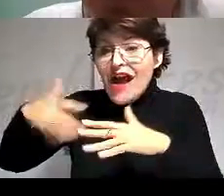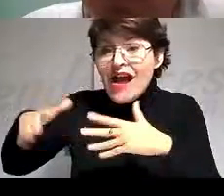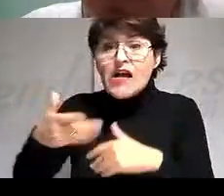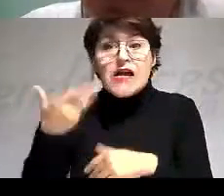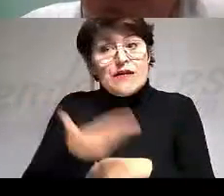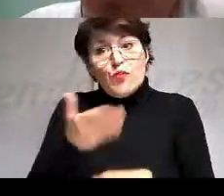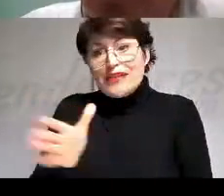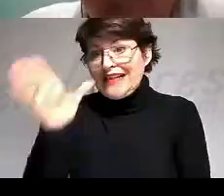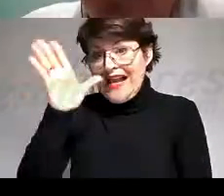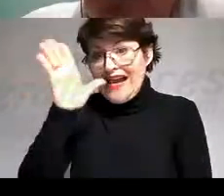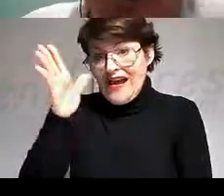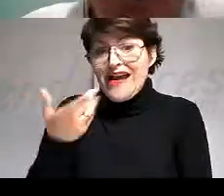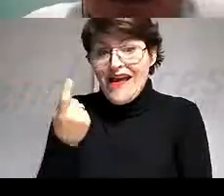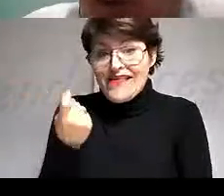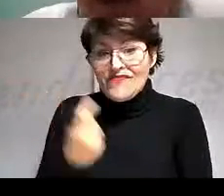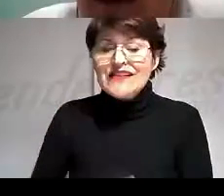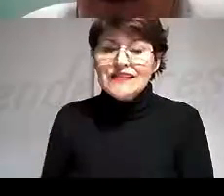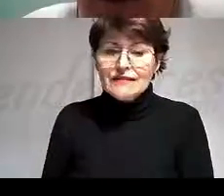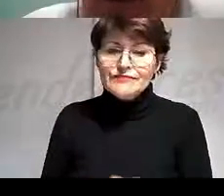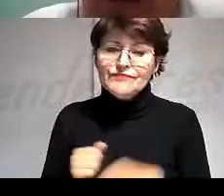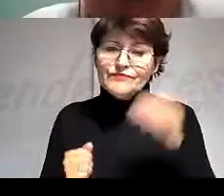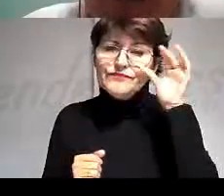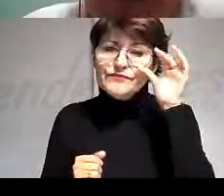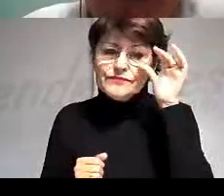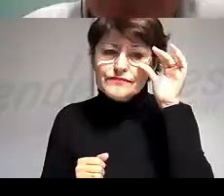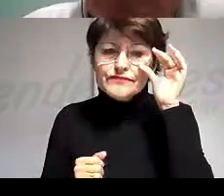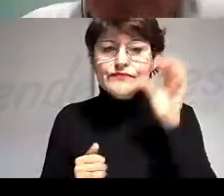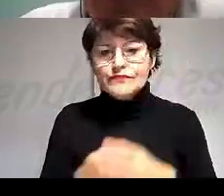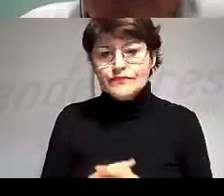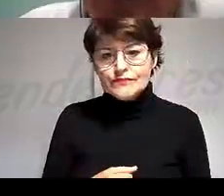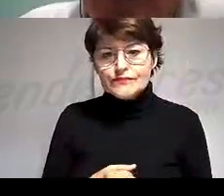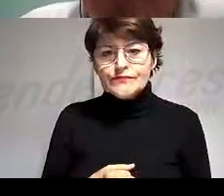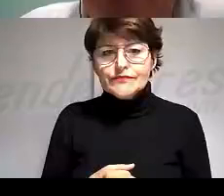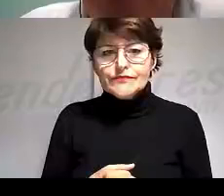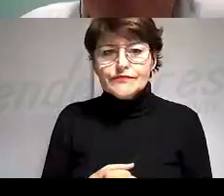cuerpo es agua, y la reposición de este agua es esencial.